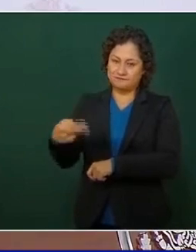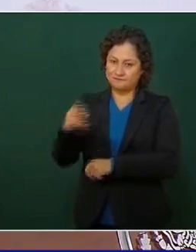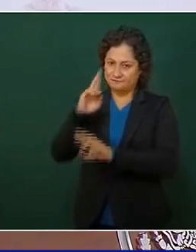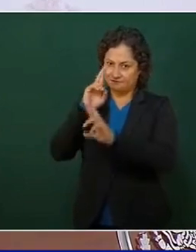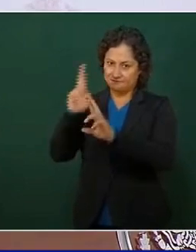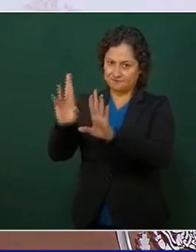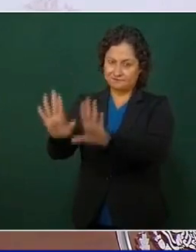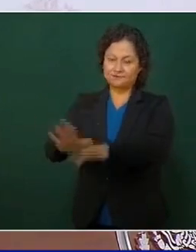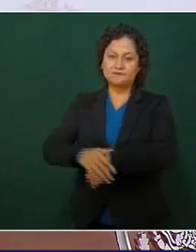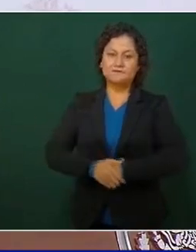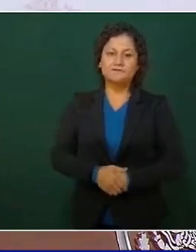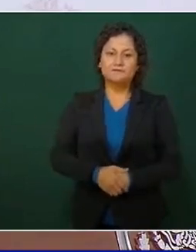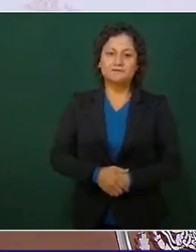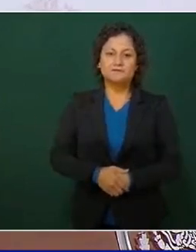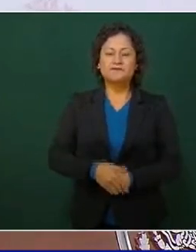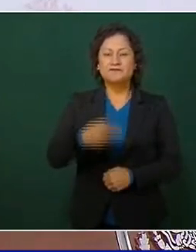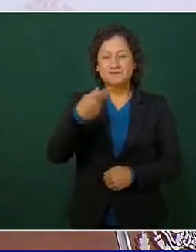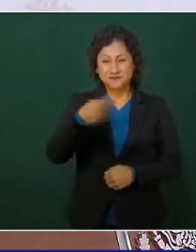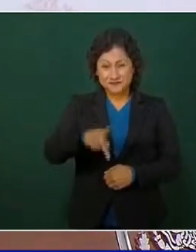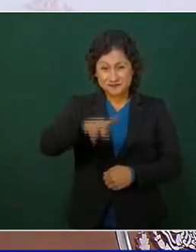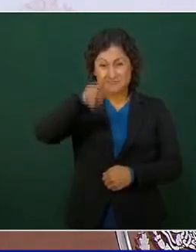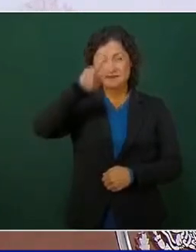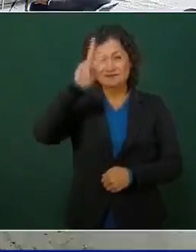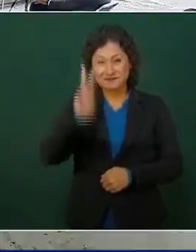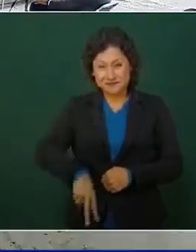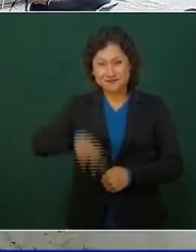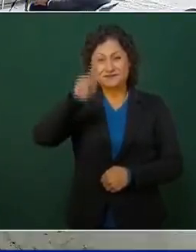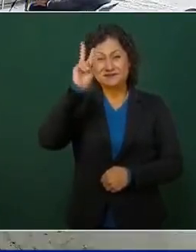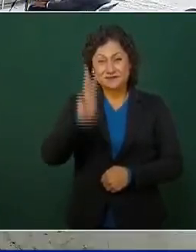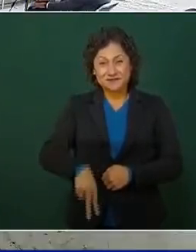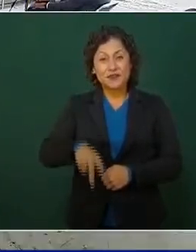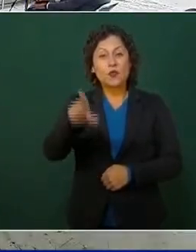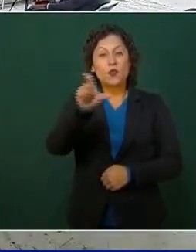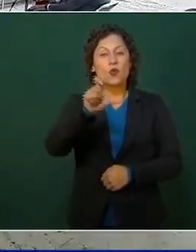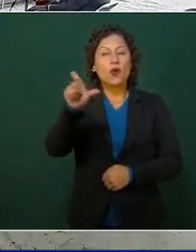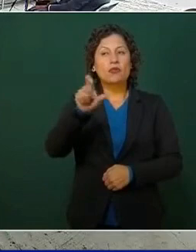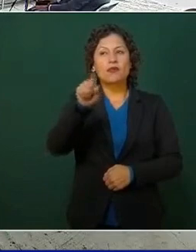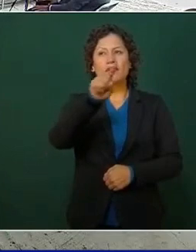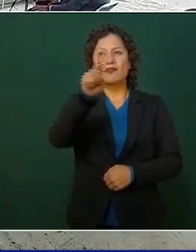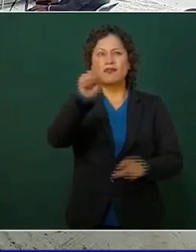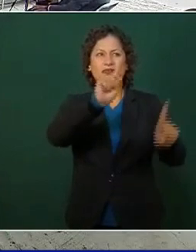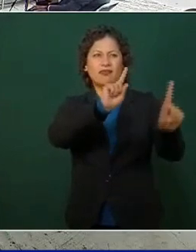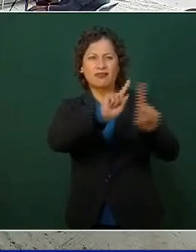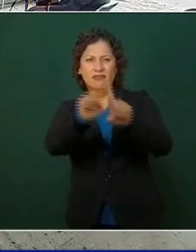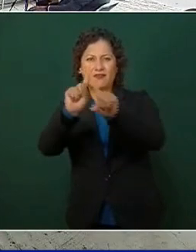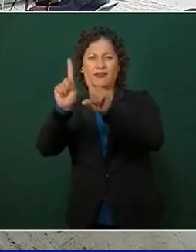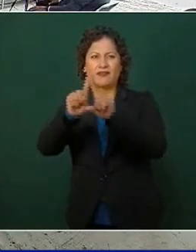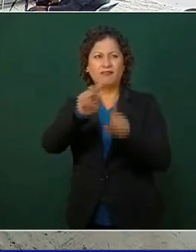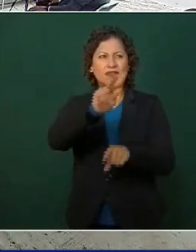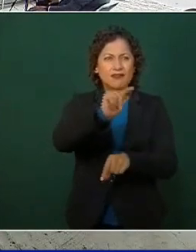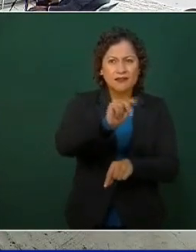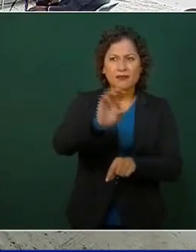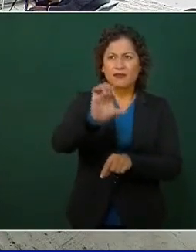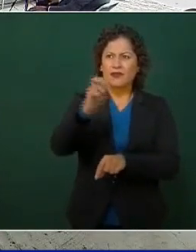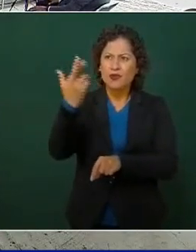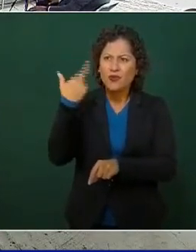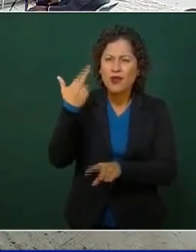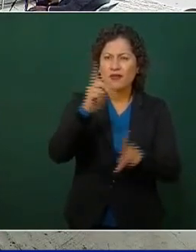son de estas estaciones que todos los programas están en contra de nosotros, así como el Reforma y como el